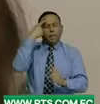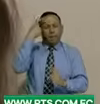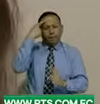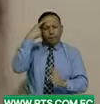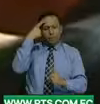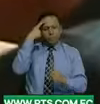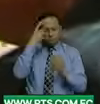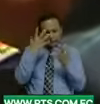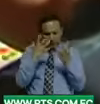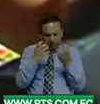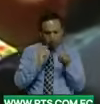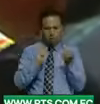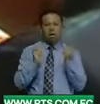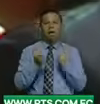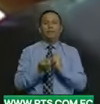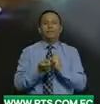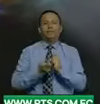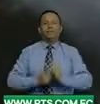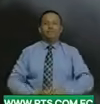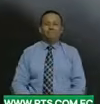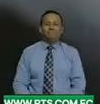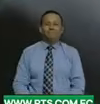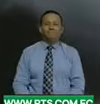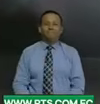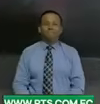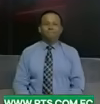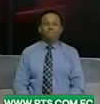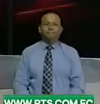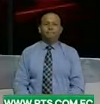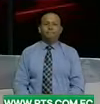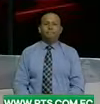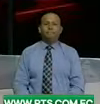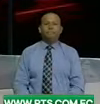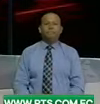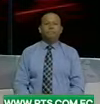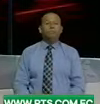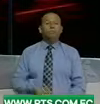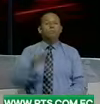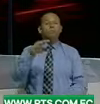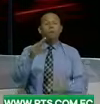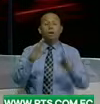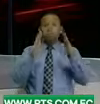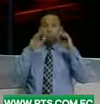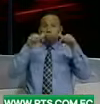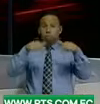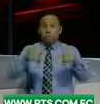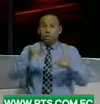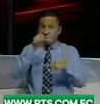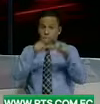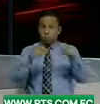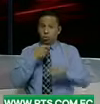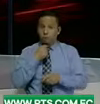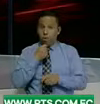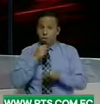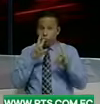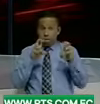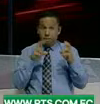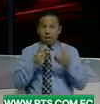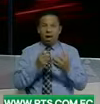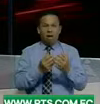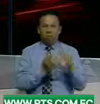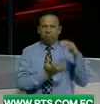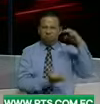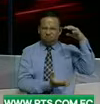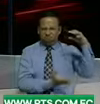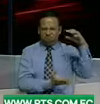eso que tú quieres. Informó Roselena Vascones. Y mucha atención a los fanáticos de la quema de años viejos.